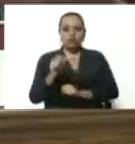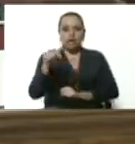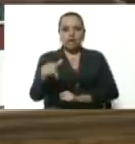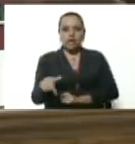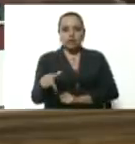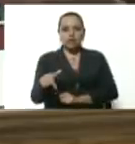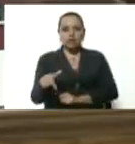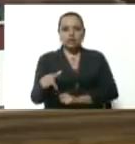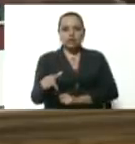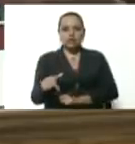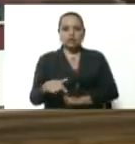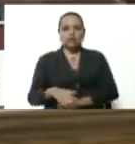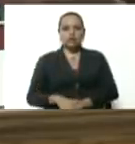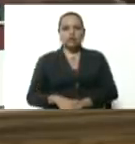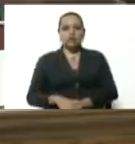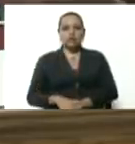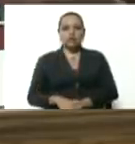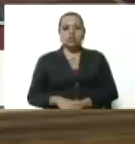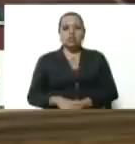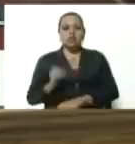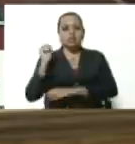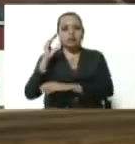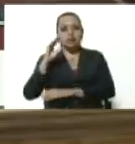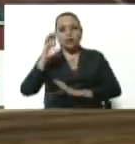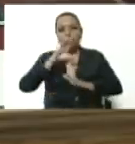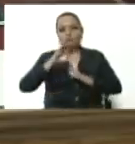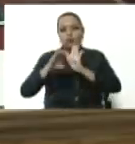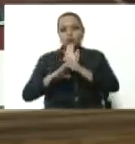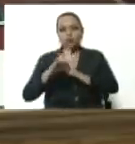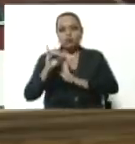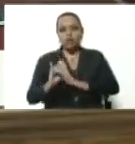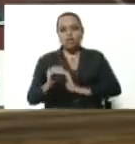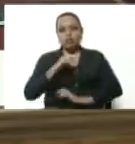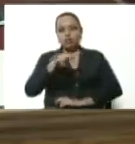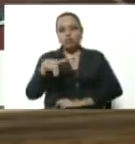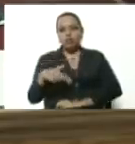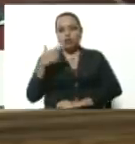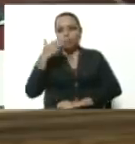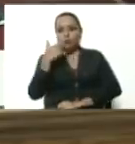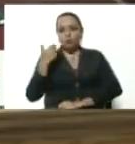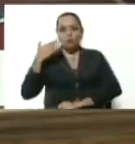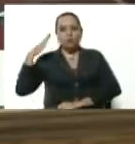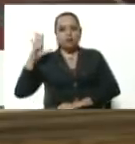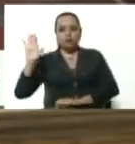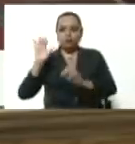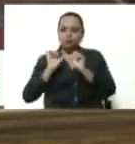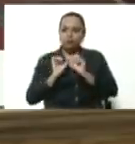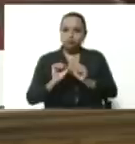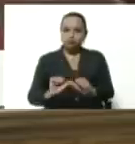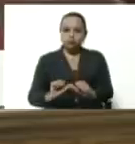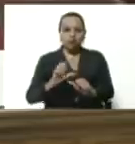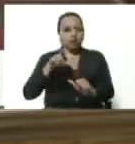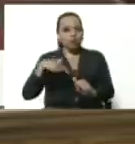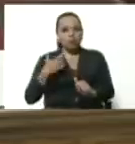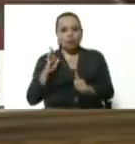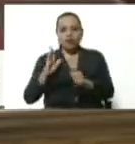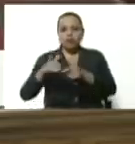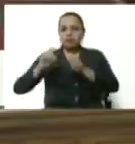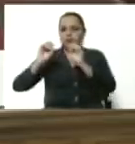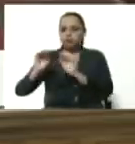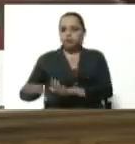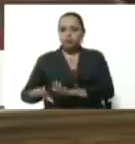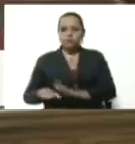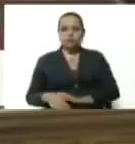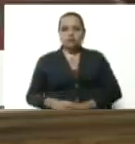poder constituyente originario nuestro compromiso irrenunciable de sostener